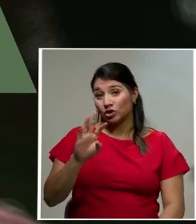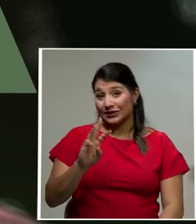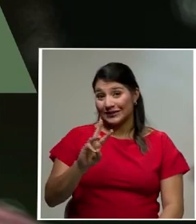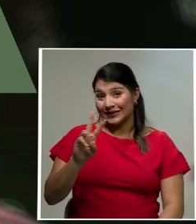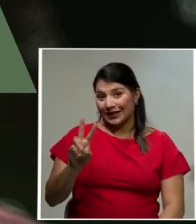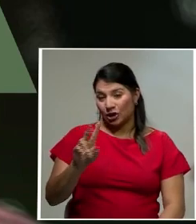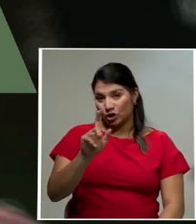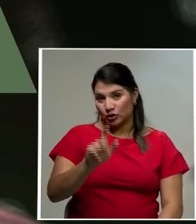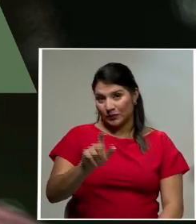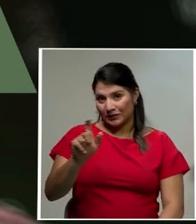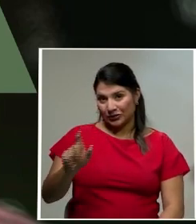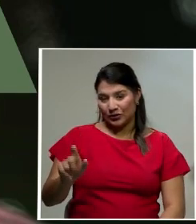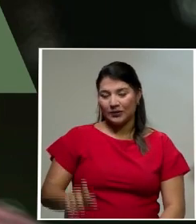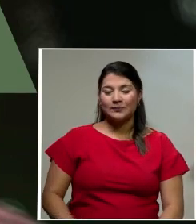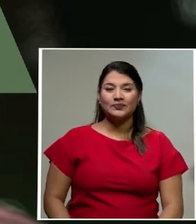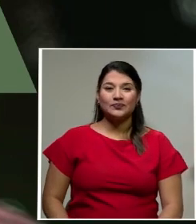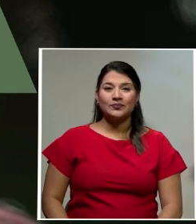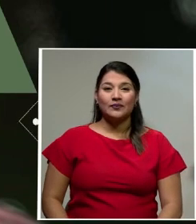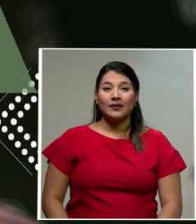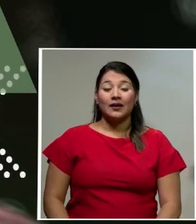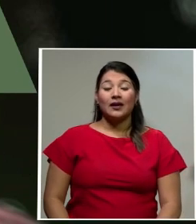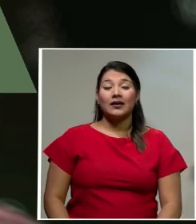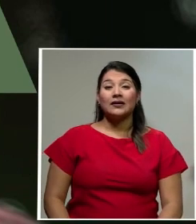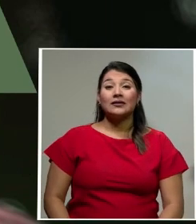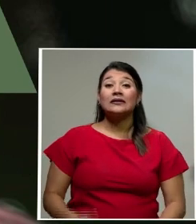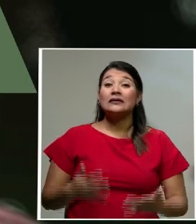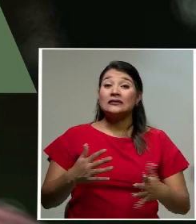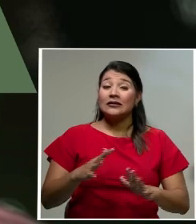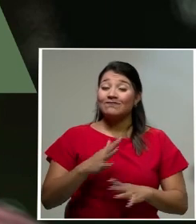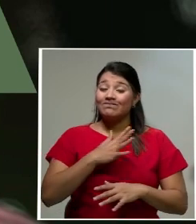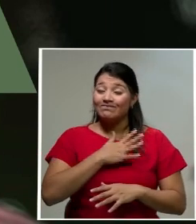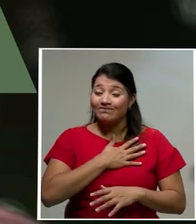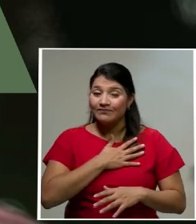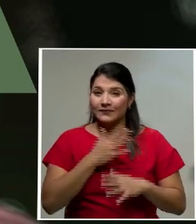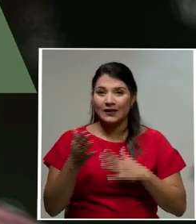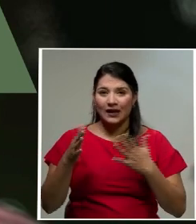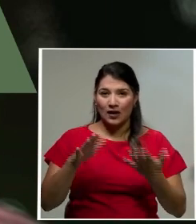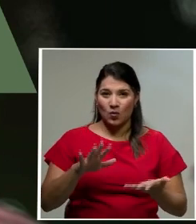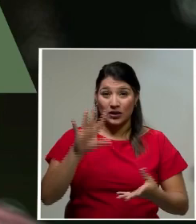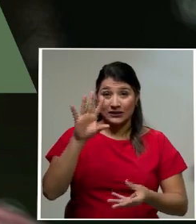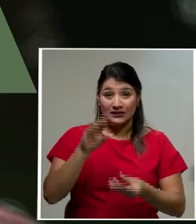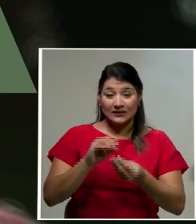420.462 personas. En total, se lamenta el fallecimiento de